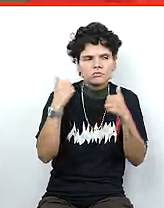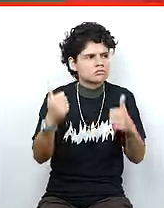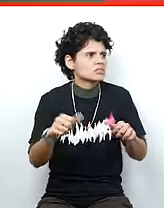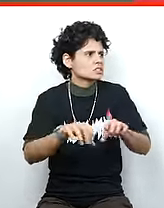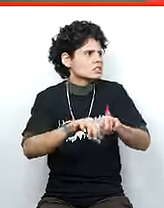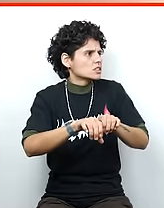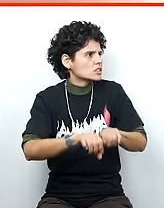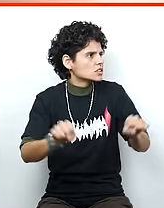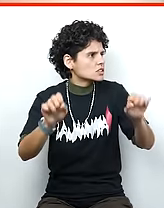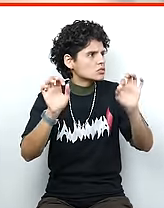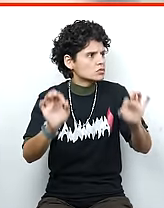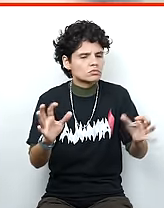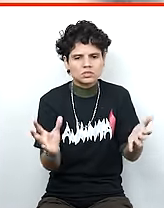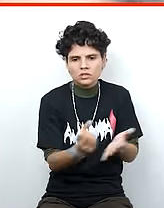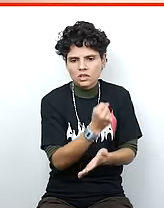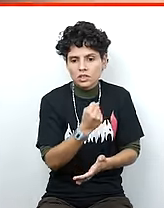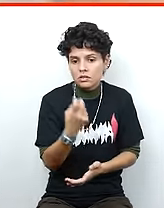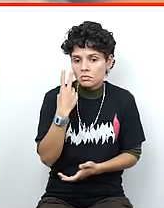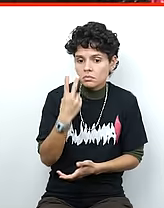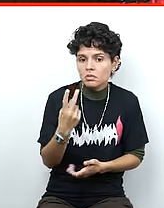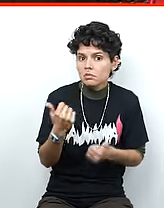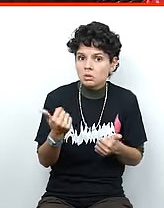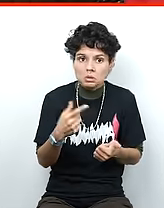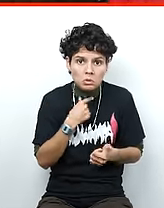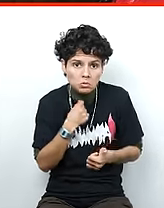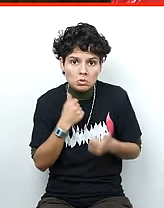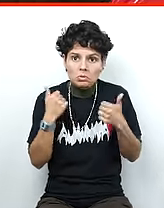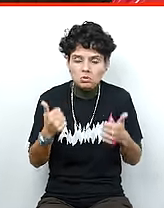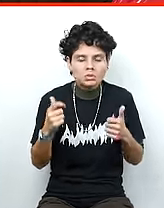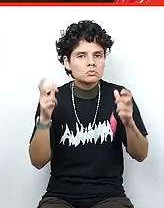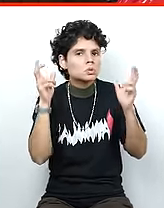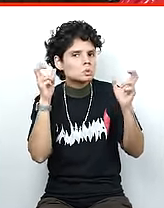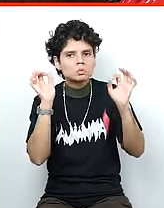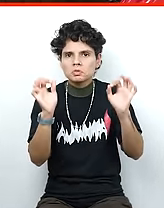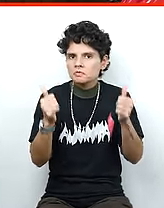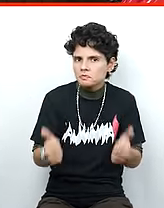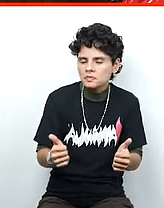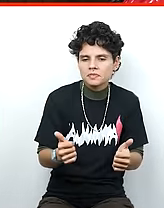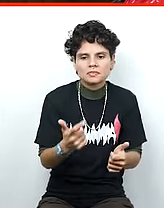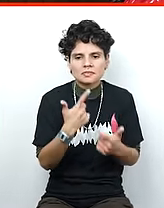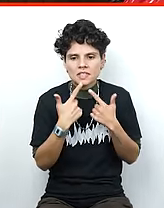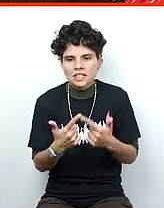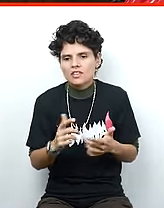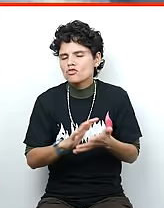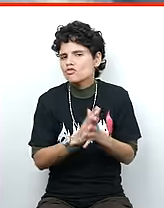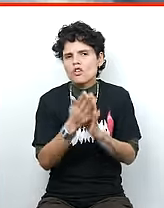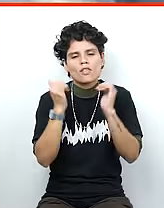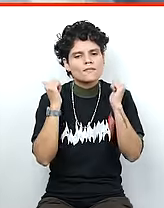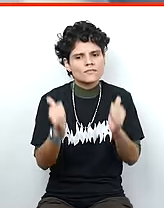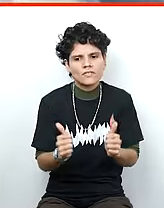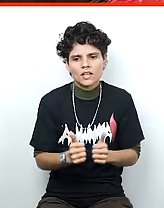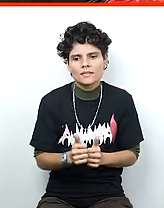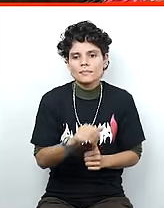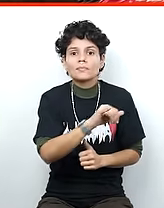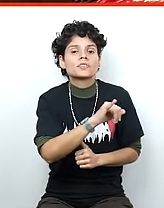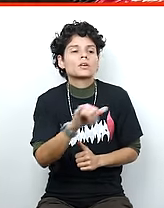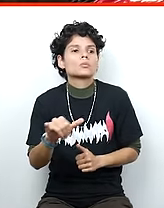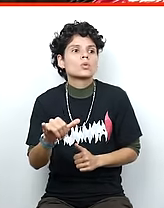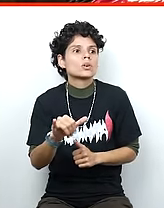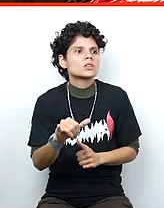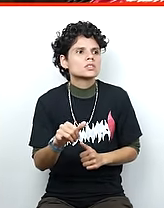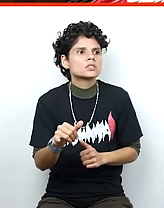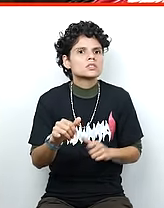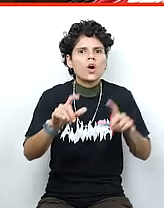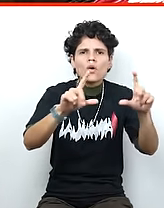lo grabó ahí al tiro y me dijo, ¿te gustó? Lo escuché. Bacán. Todo bien. Todo bien. De una. Después sacamos